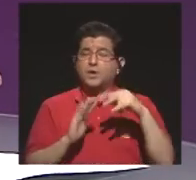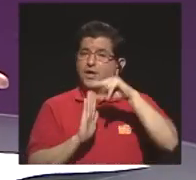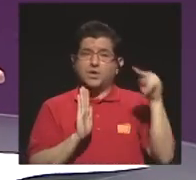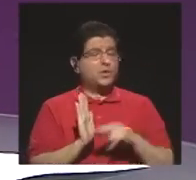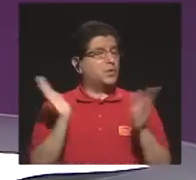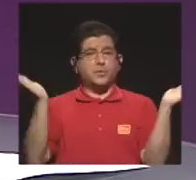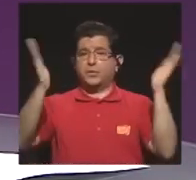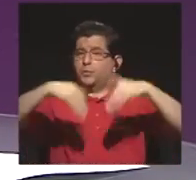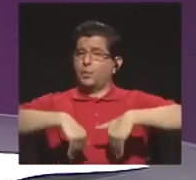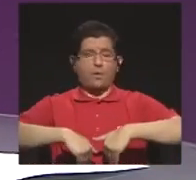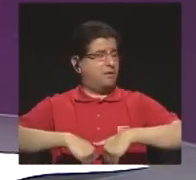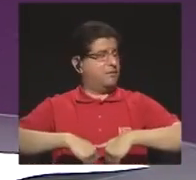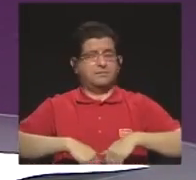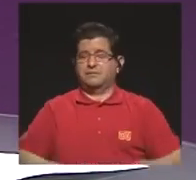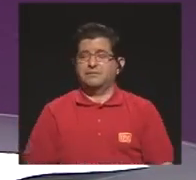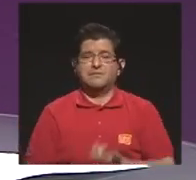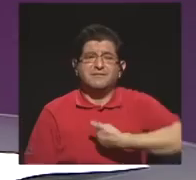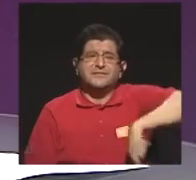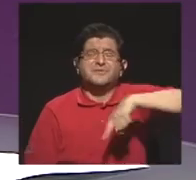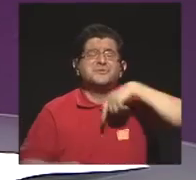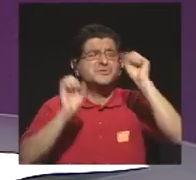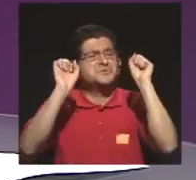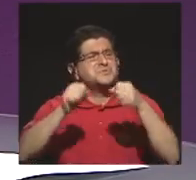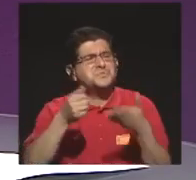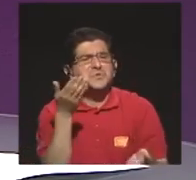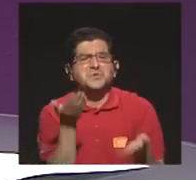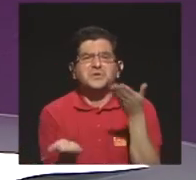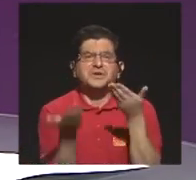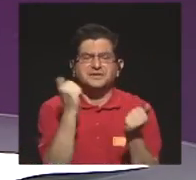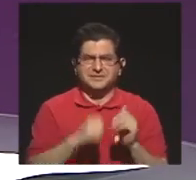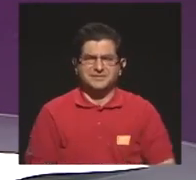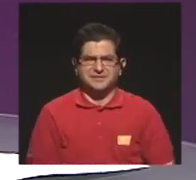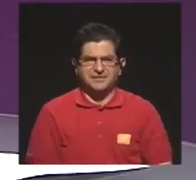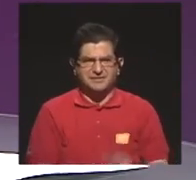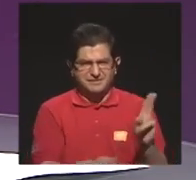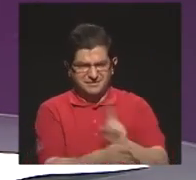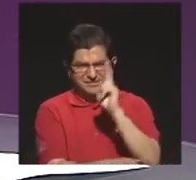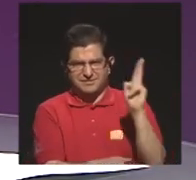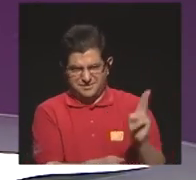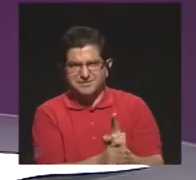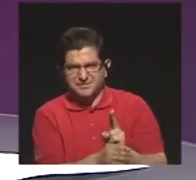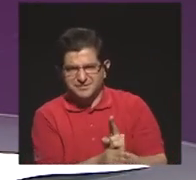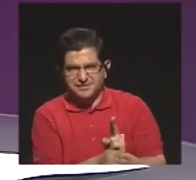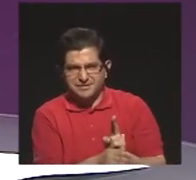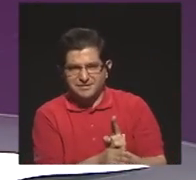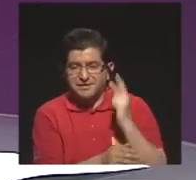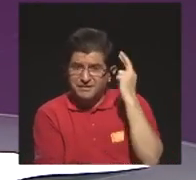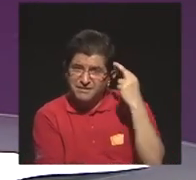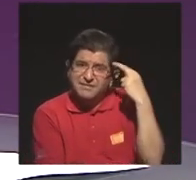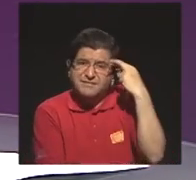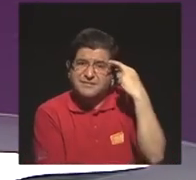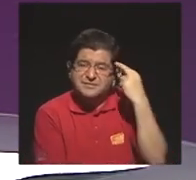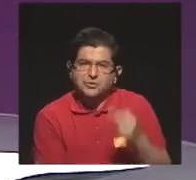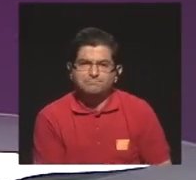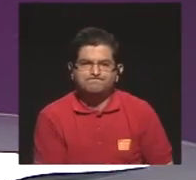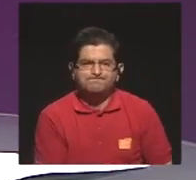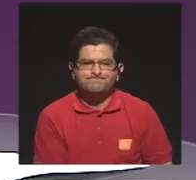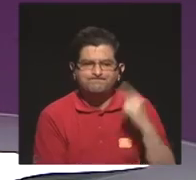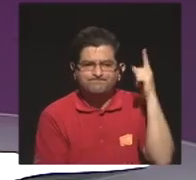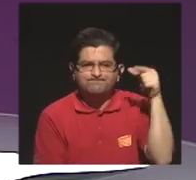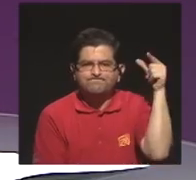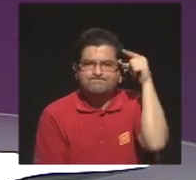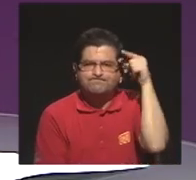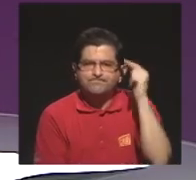normativa de la cual nosotras podemos utilizar ¿verdad? Porque